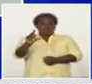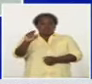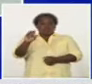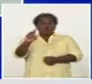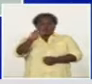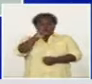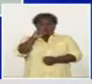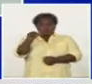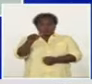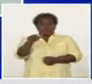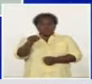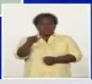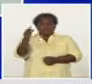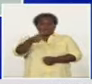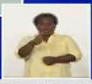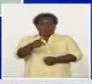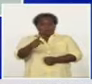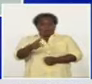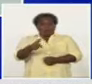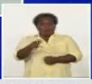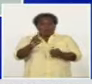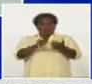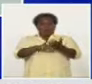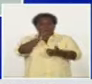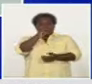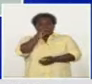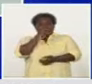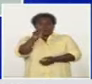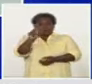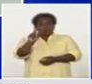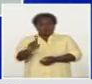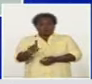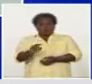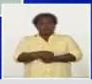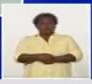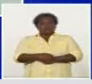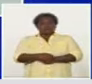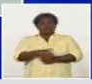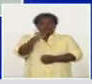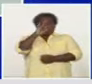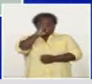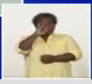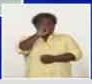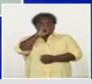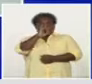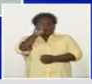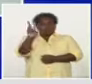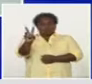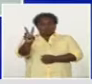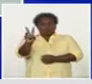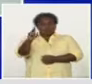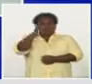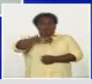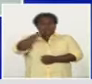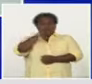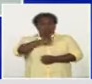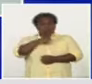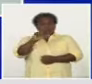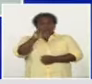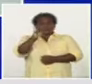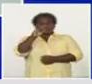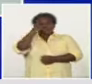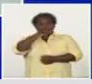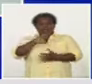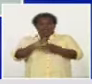Grande y Betancur con 1 cada uno, Unión de Reyes, Los Arabos y La Ciénaga con